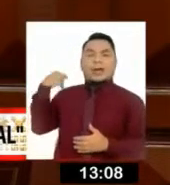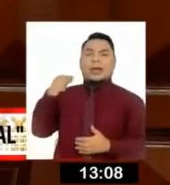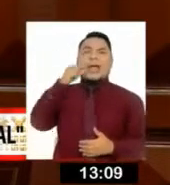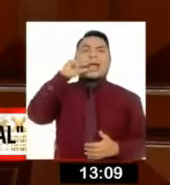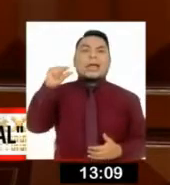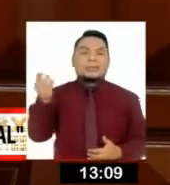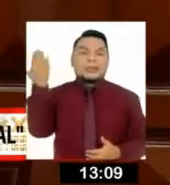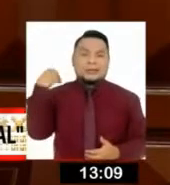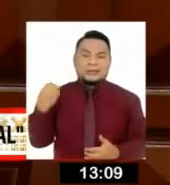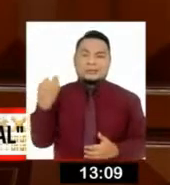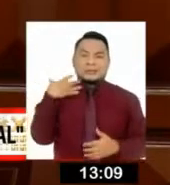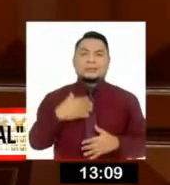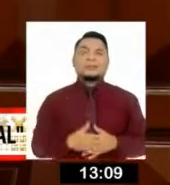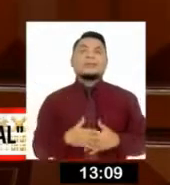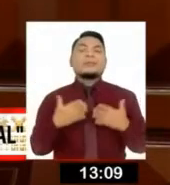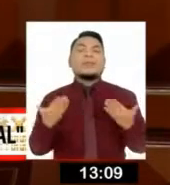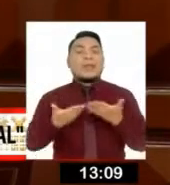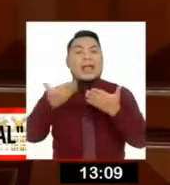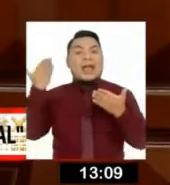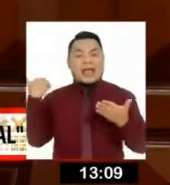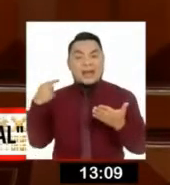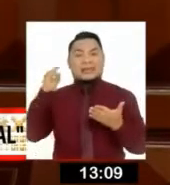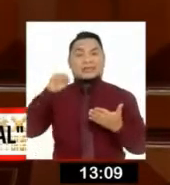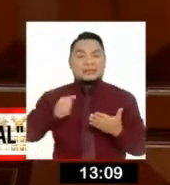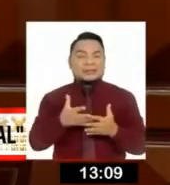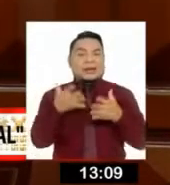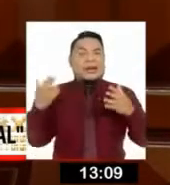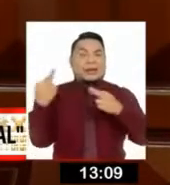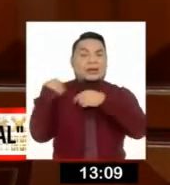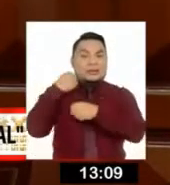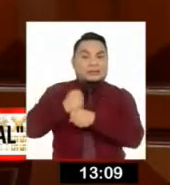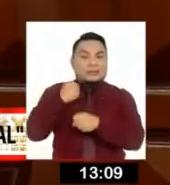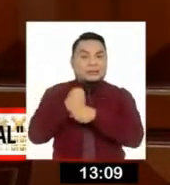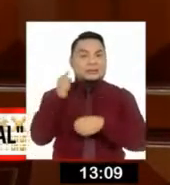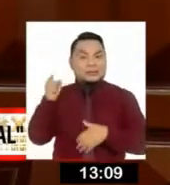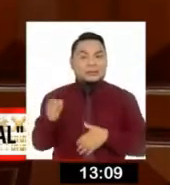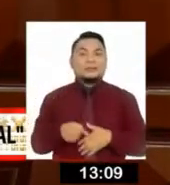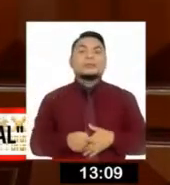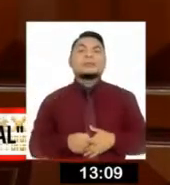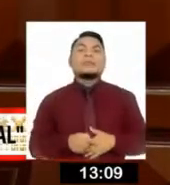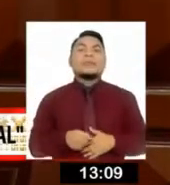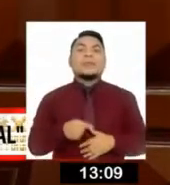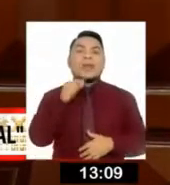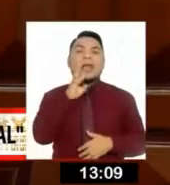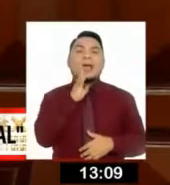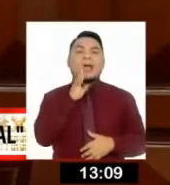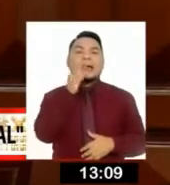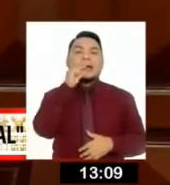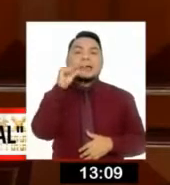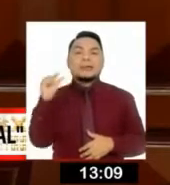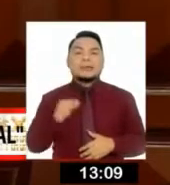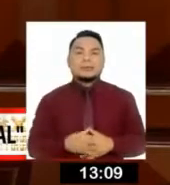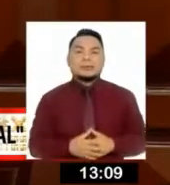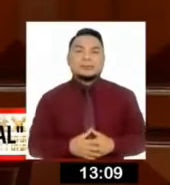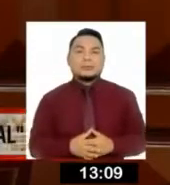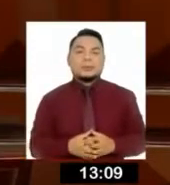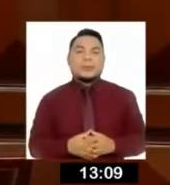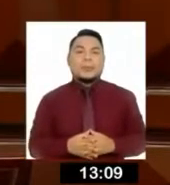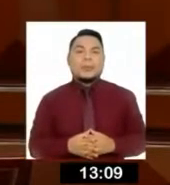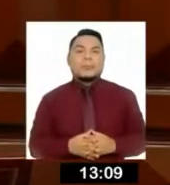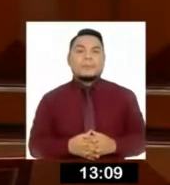quechuas antes de emprender una gran tarea, Hut Umaya, Hut